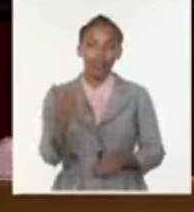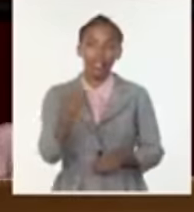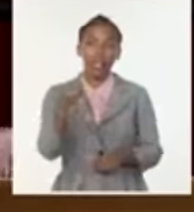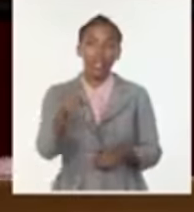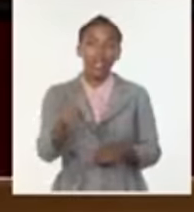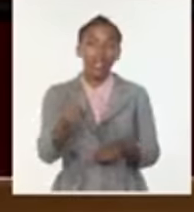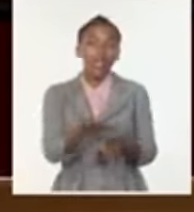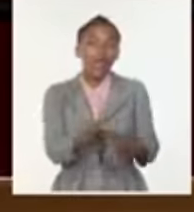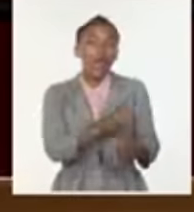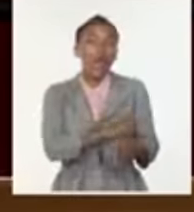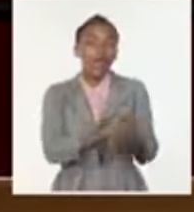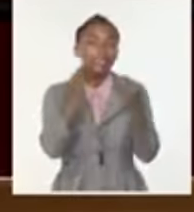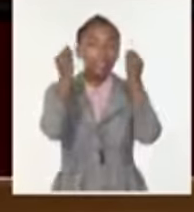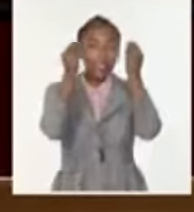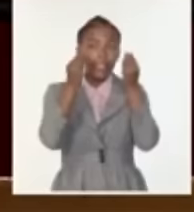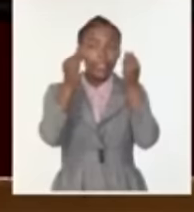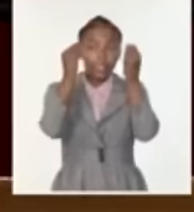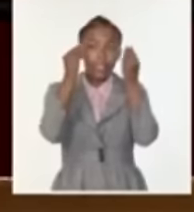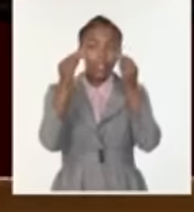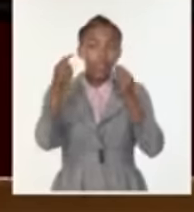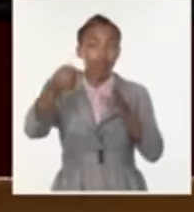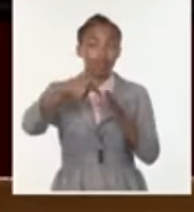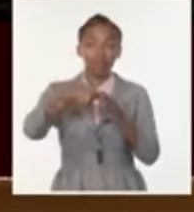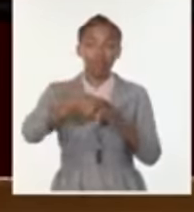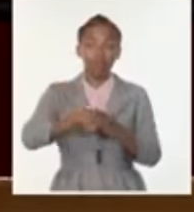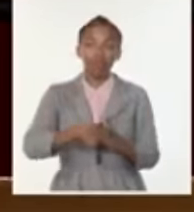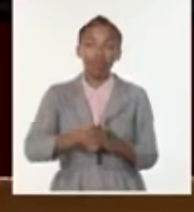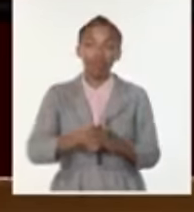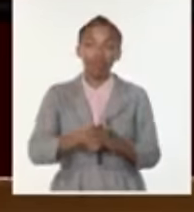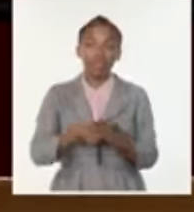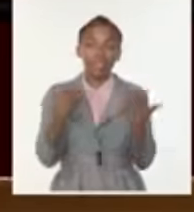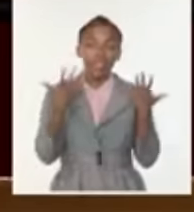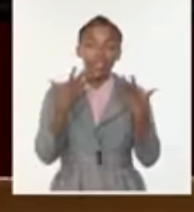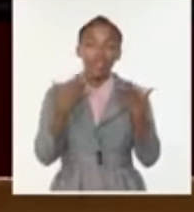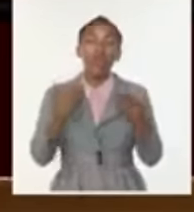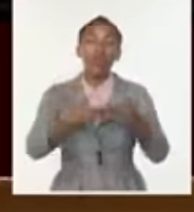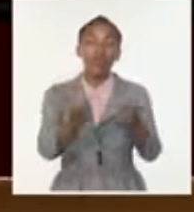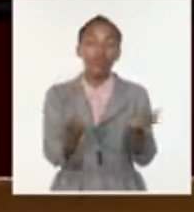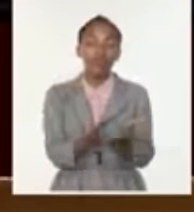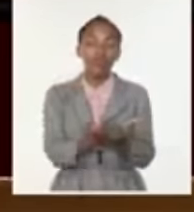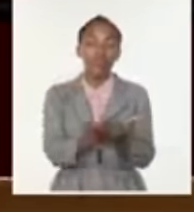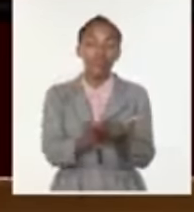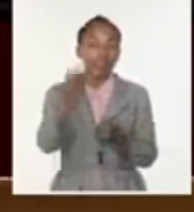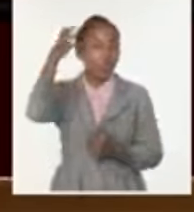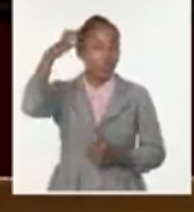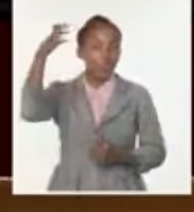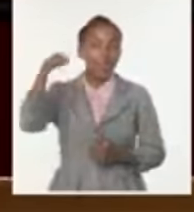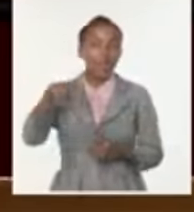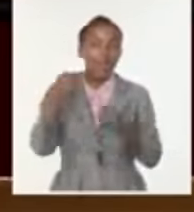el análisis, que fue muy profundo también, por parte del Consejo de Estado, donde se analizaron